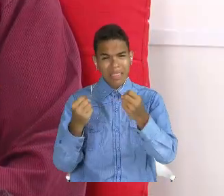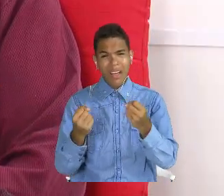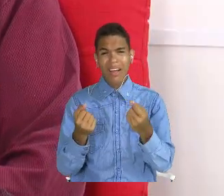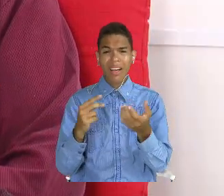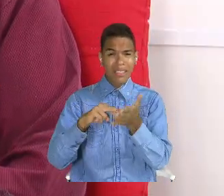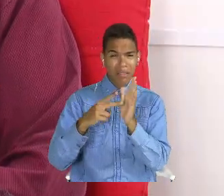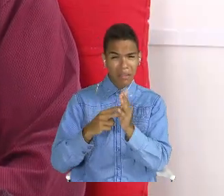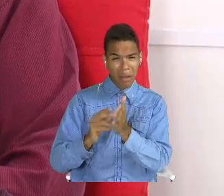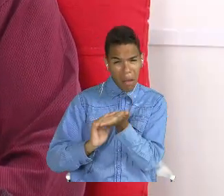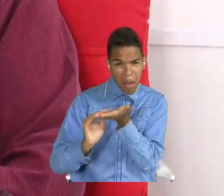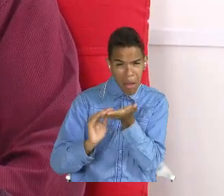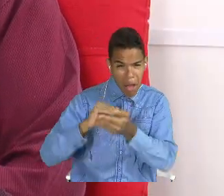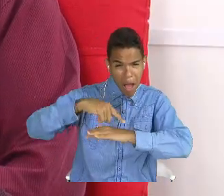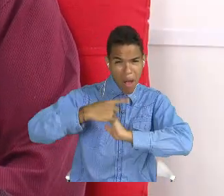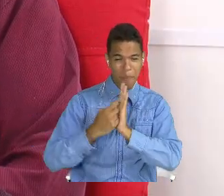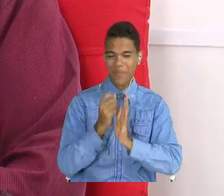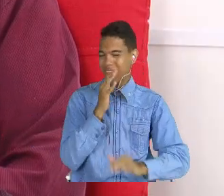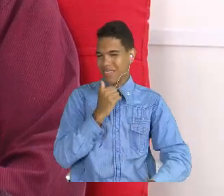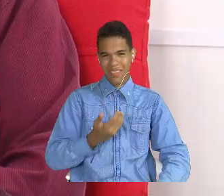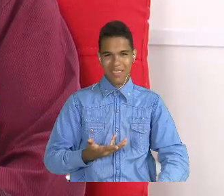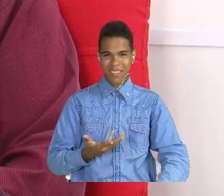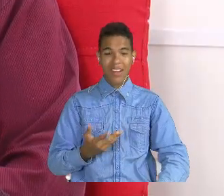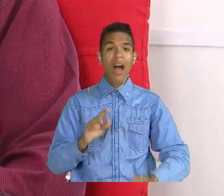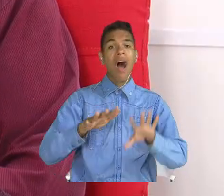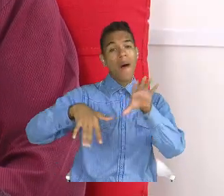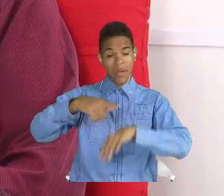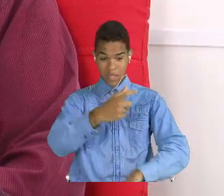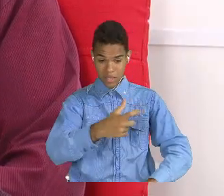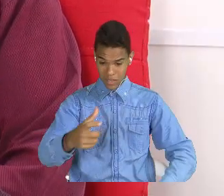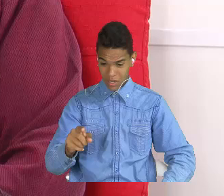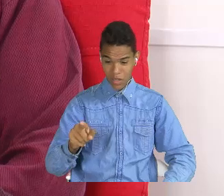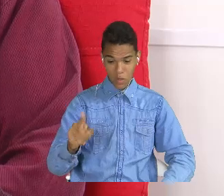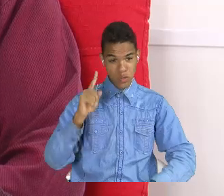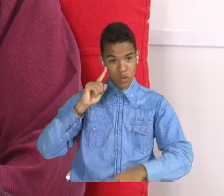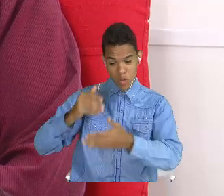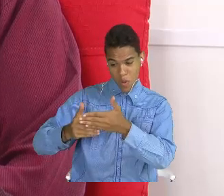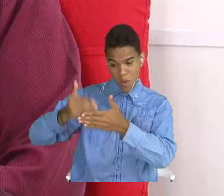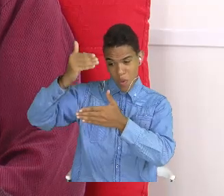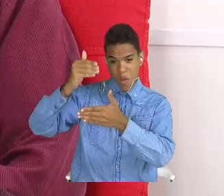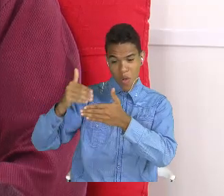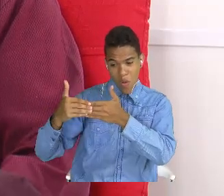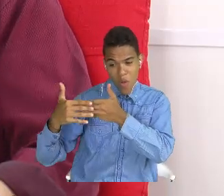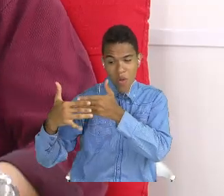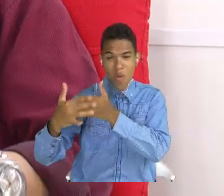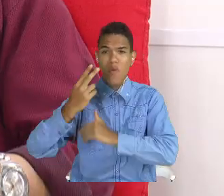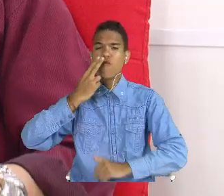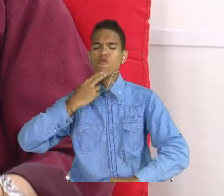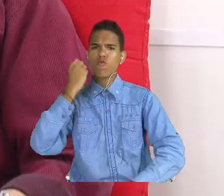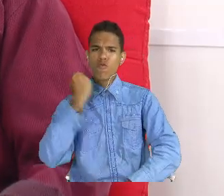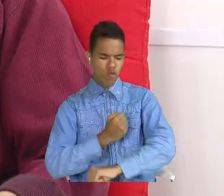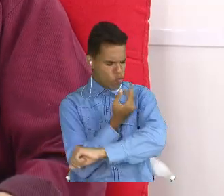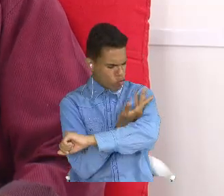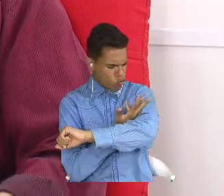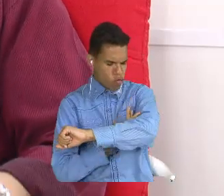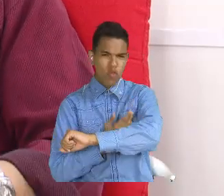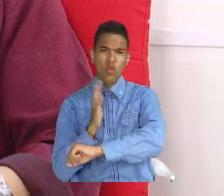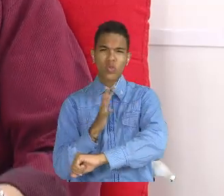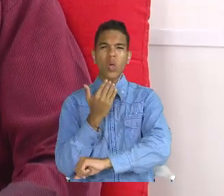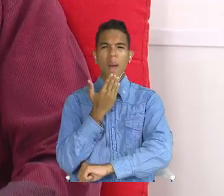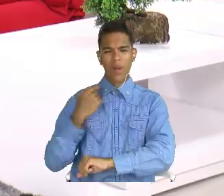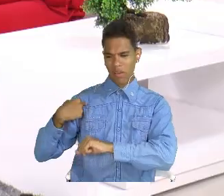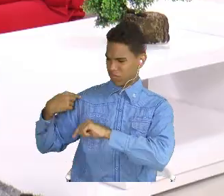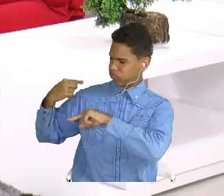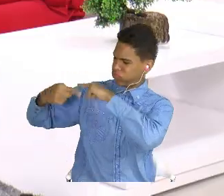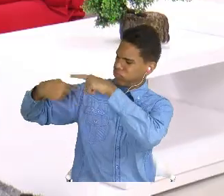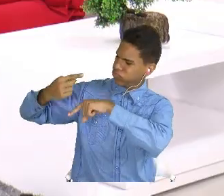que comienzan su etapa de diabetes, digámoslo así, y son personas que de pronto dentro de su arraigo genético no